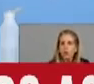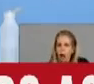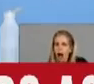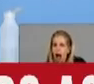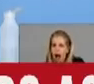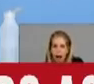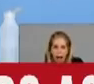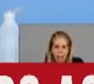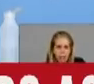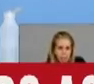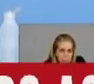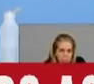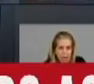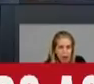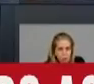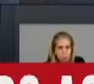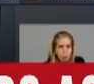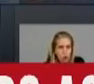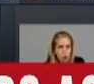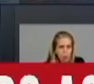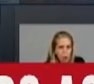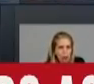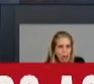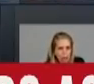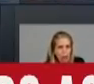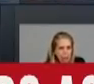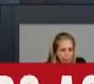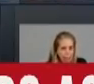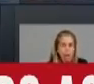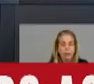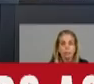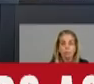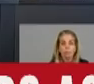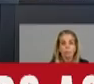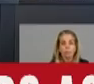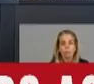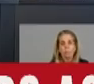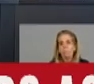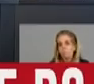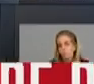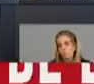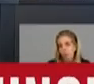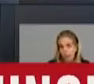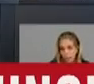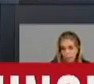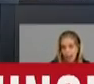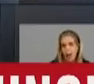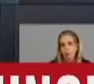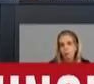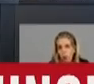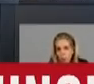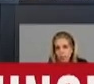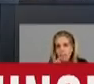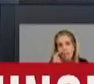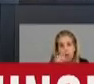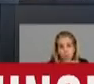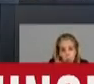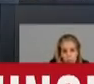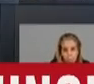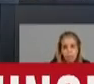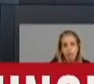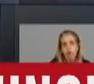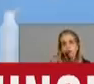a nosotros, nuestro país, digamos, nos agarra en una situación, entre comillas, mejor, porque el verano,